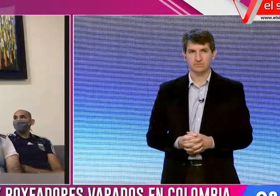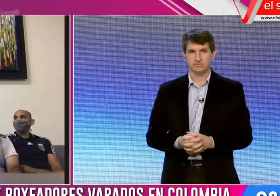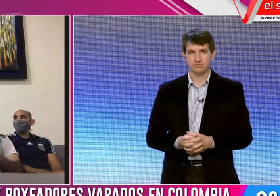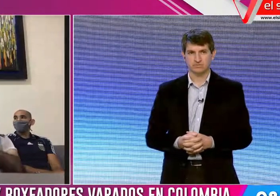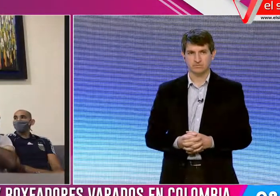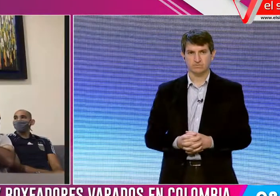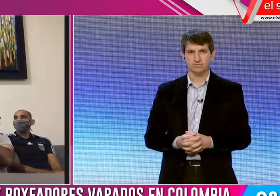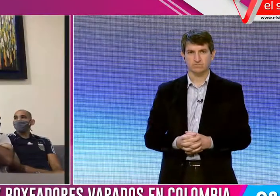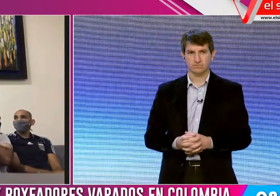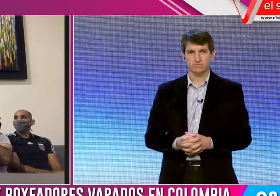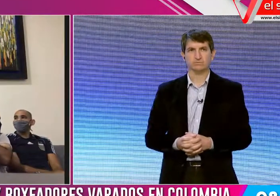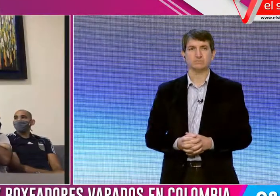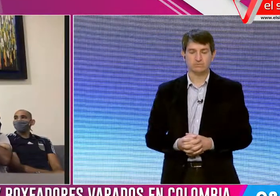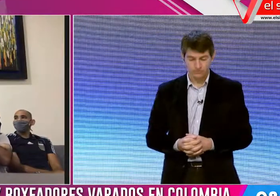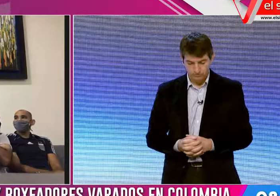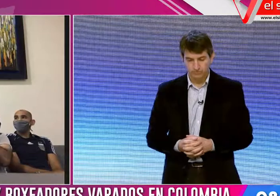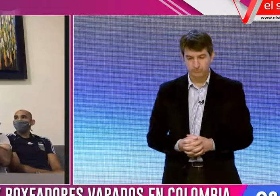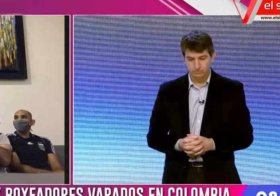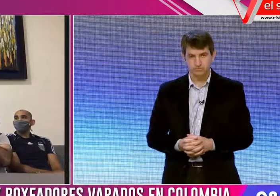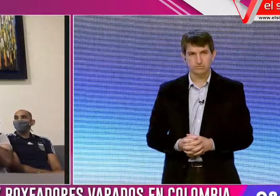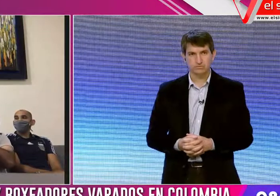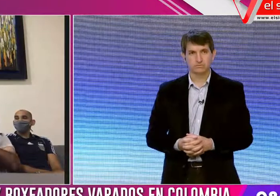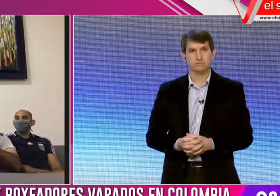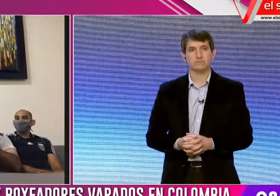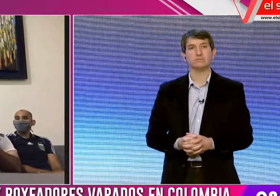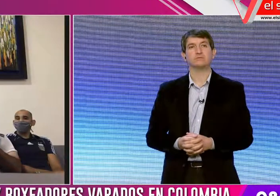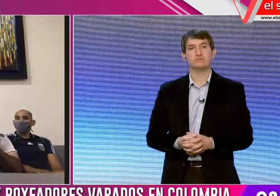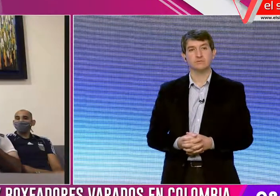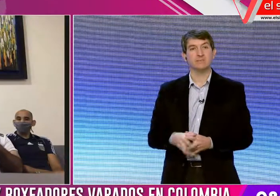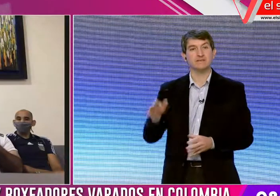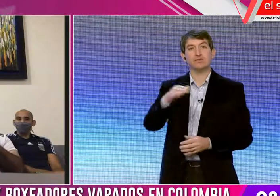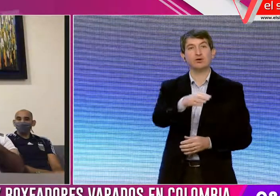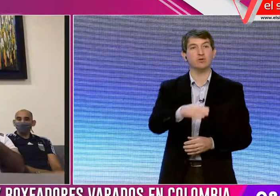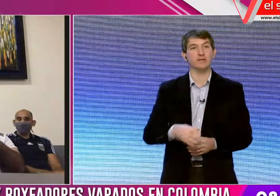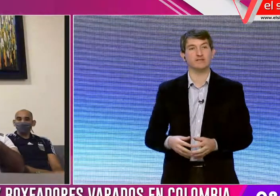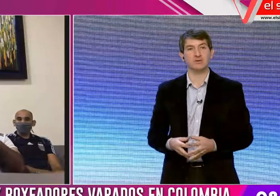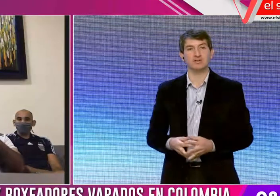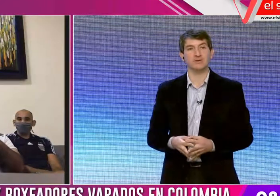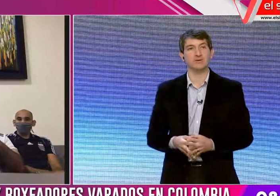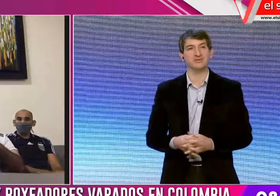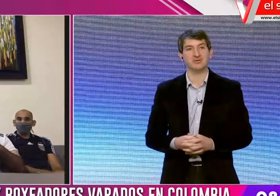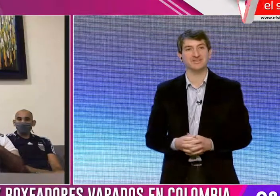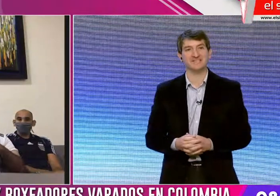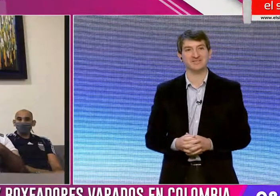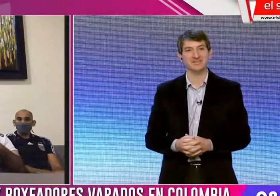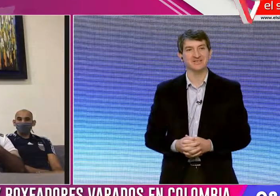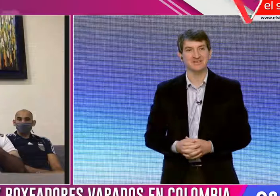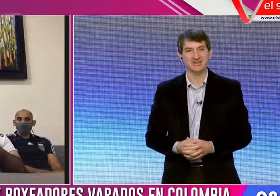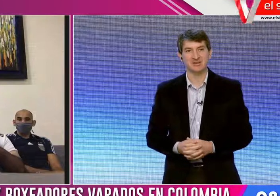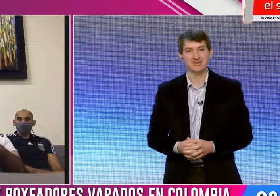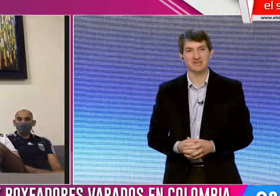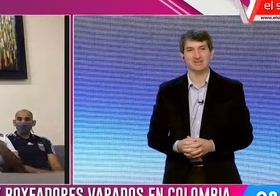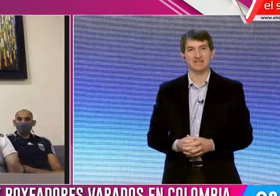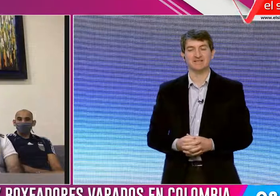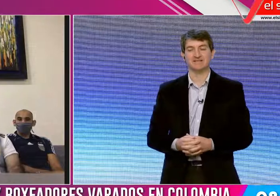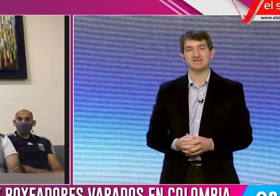así como llegan hasta Brasil para jugar, que Chiqui Tapia nos venga a buscar hasta acá en el avión privado. Que pase por Colombia, decís vos, que se desvíe un toquecito y los